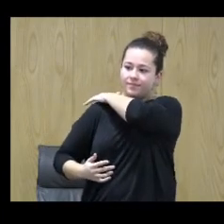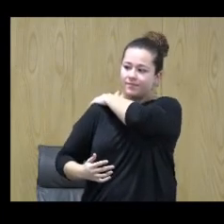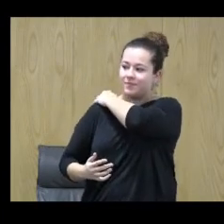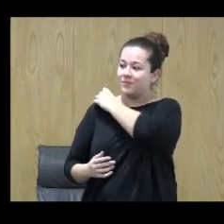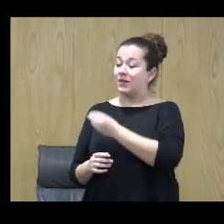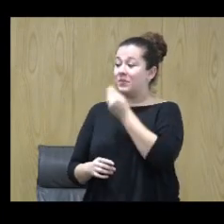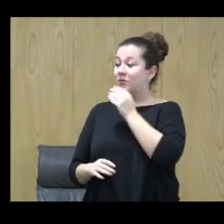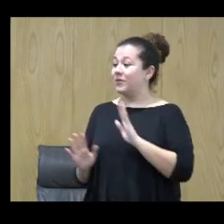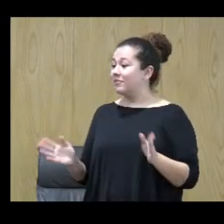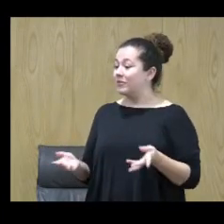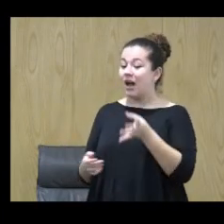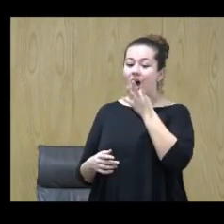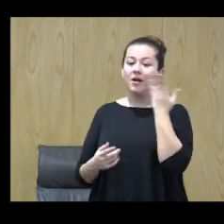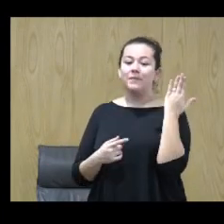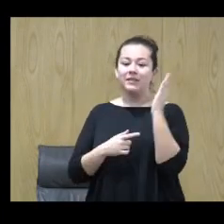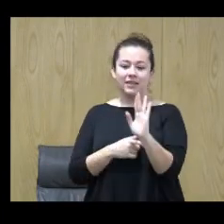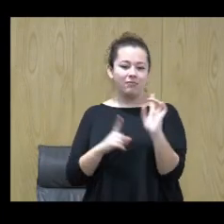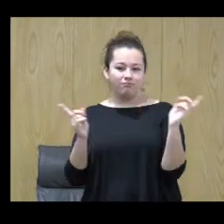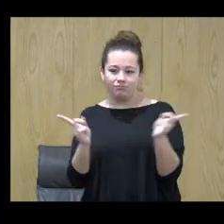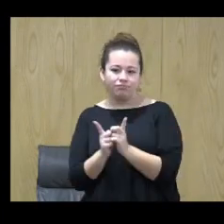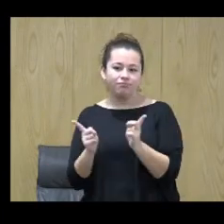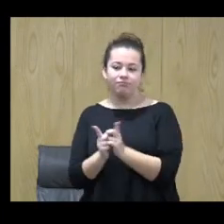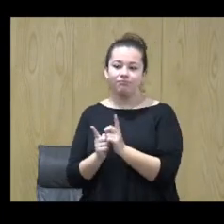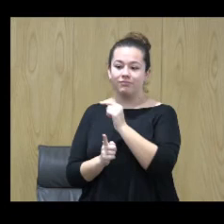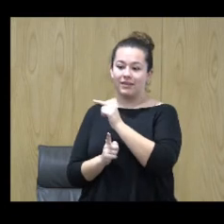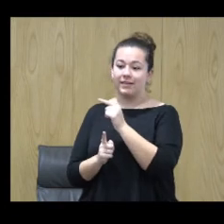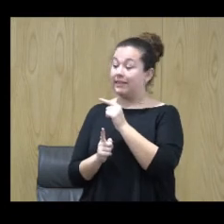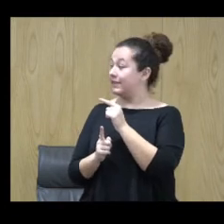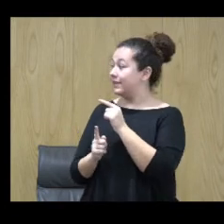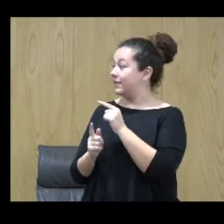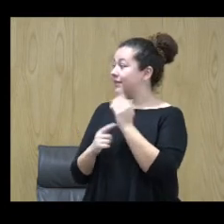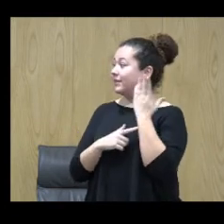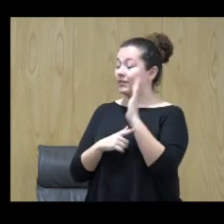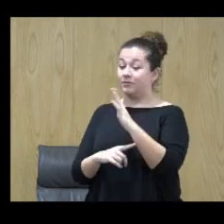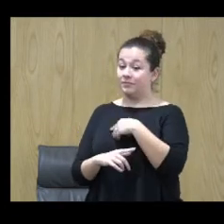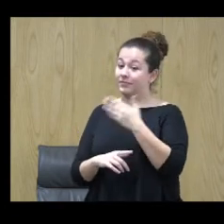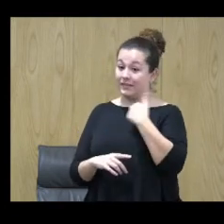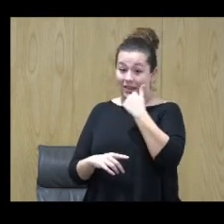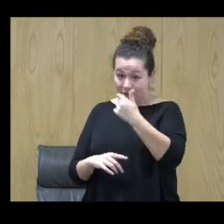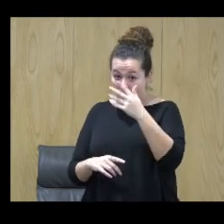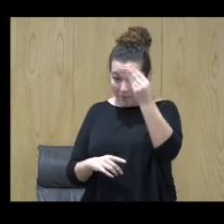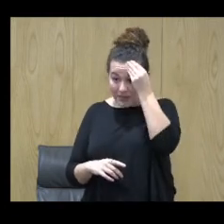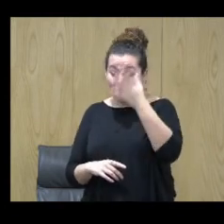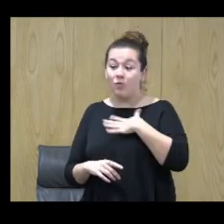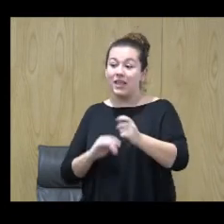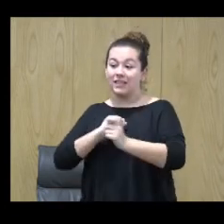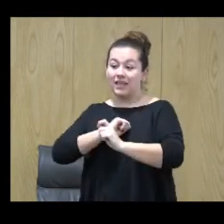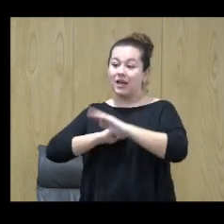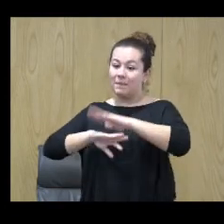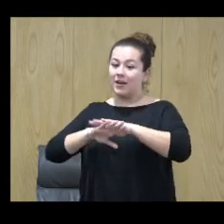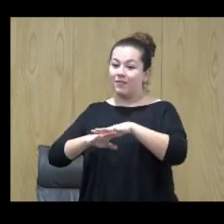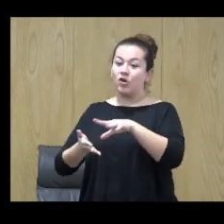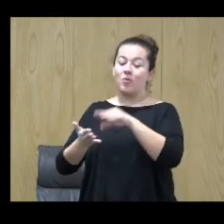Muy bien, pues presentamos brevemente ahora este recurso, que ya os digo, pensamos que puede ser una estrategia para favorecer esa